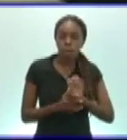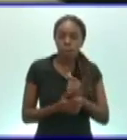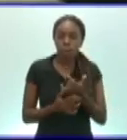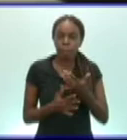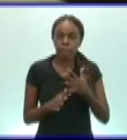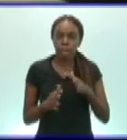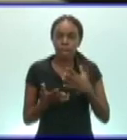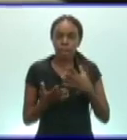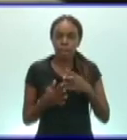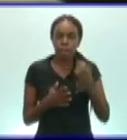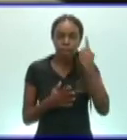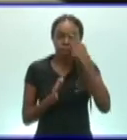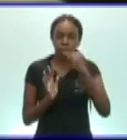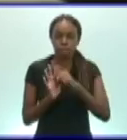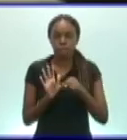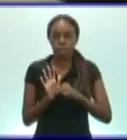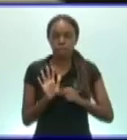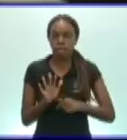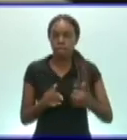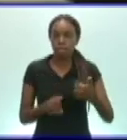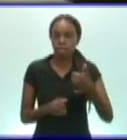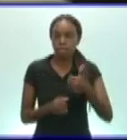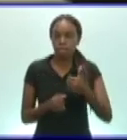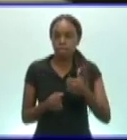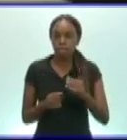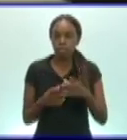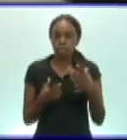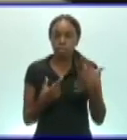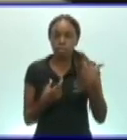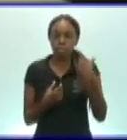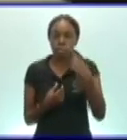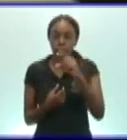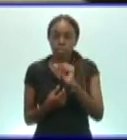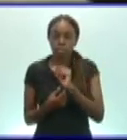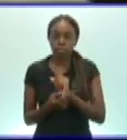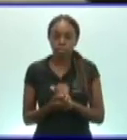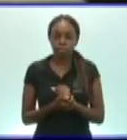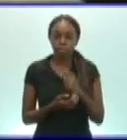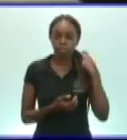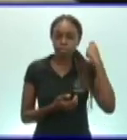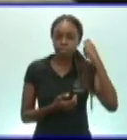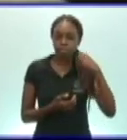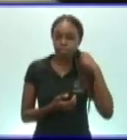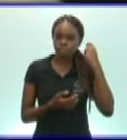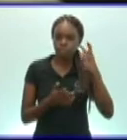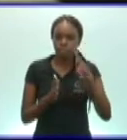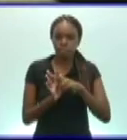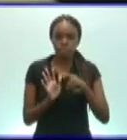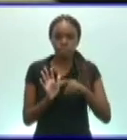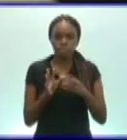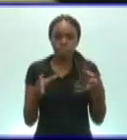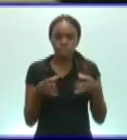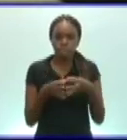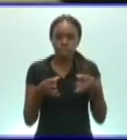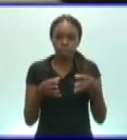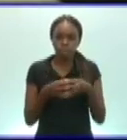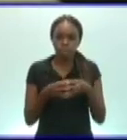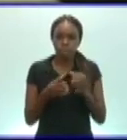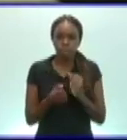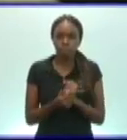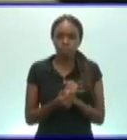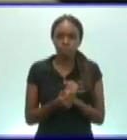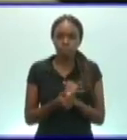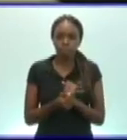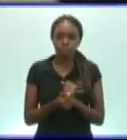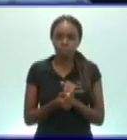aparentando escrúpulos, cierto pudor, se retira de la Cámara, el grupo que está reunido para deponer a Céspedes, se quedan